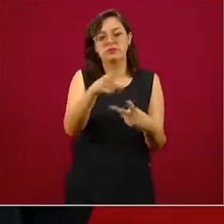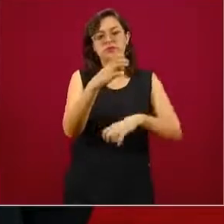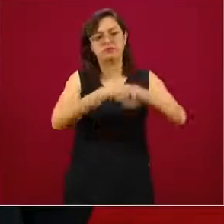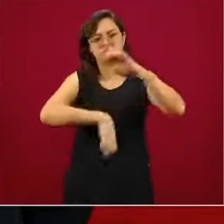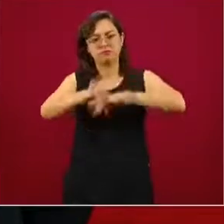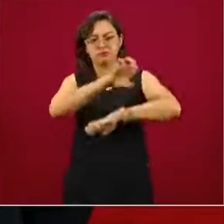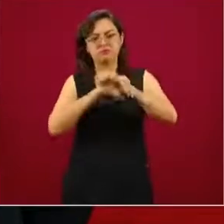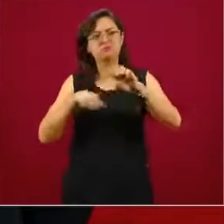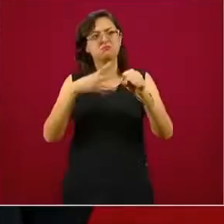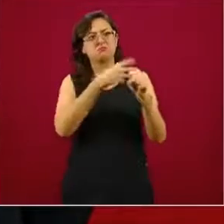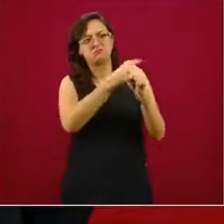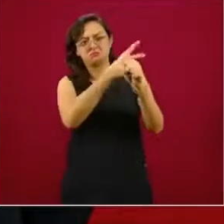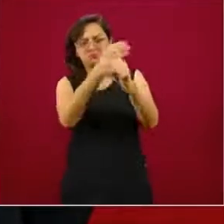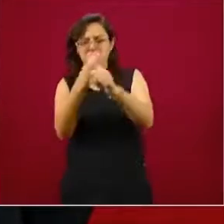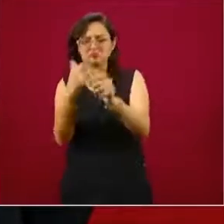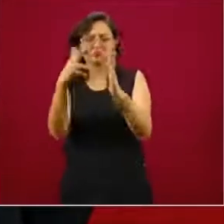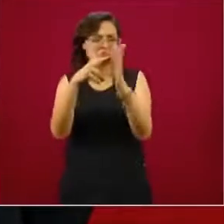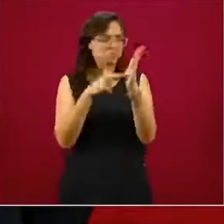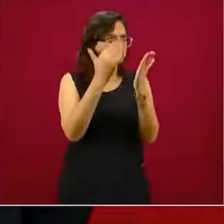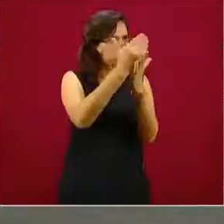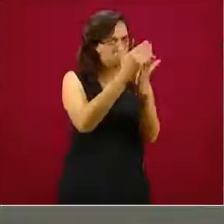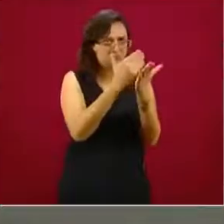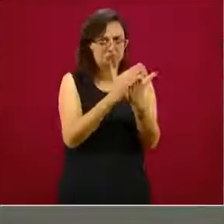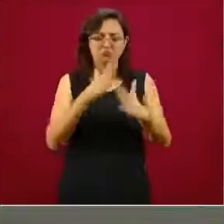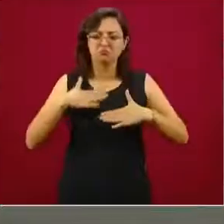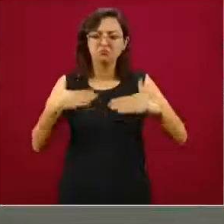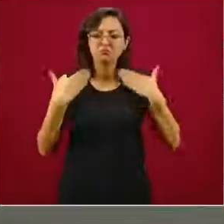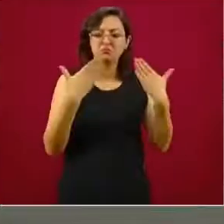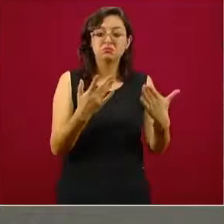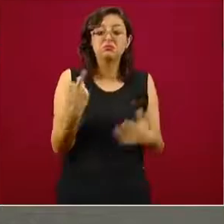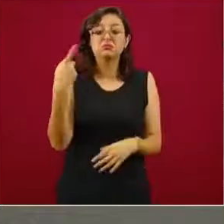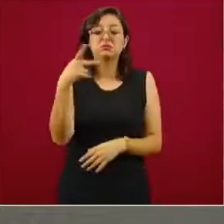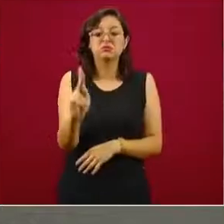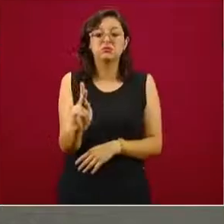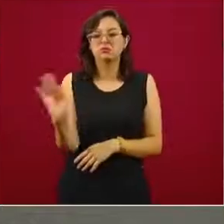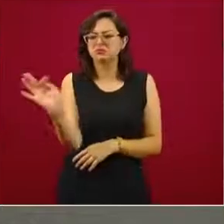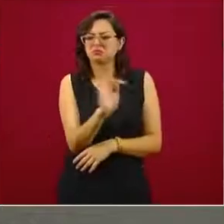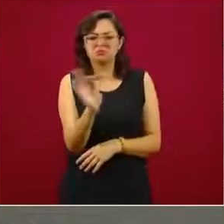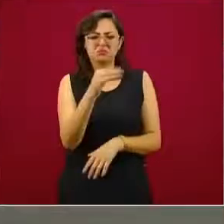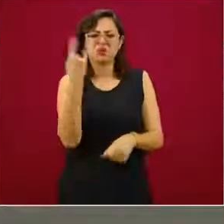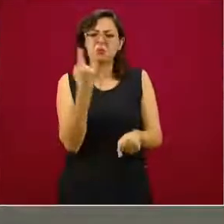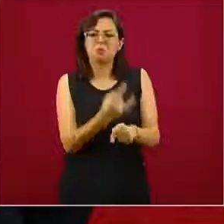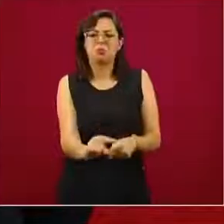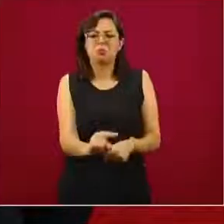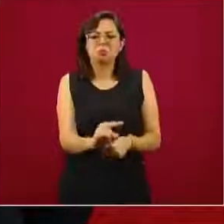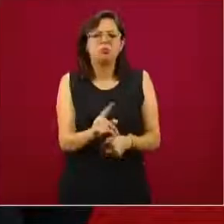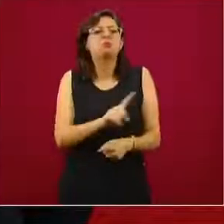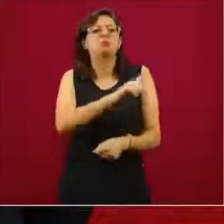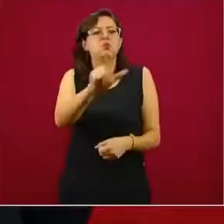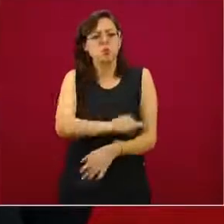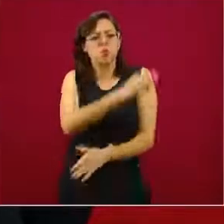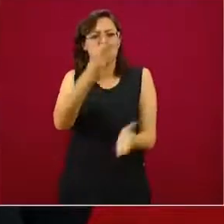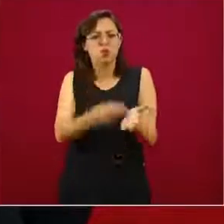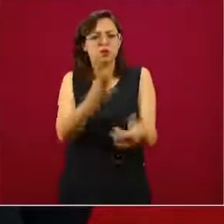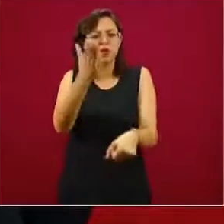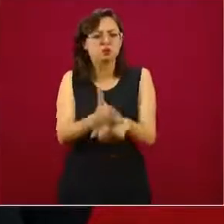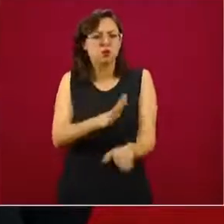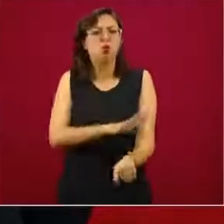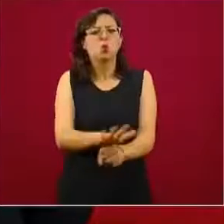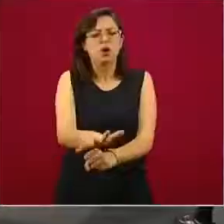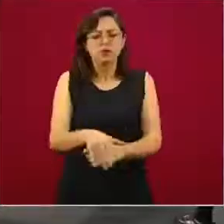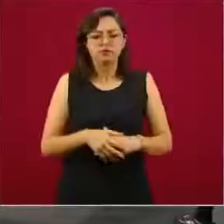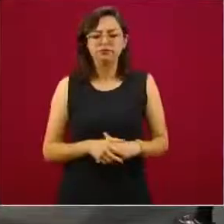empresas lleven estos protocolos de seguridad y de limpieza, pero de no llevarlos a cabo, ¿qué tipo de sanciones podrían tener?